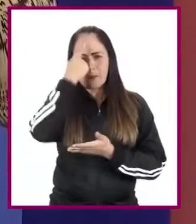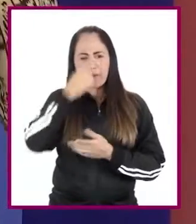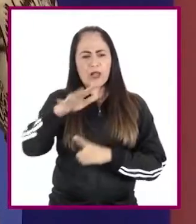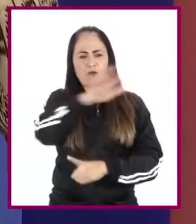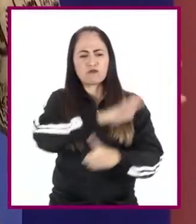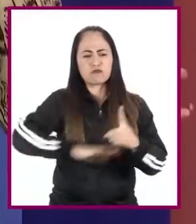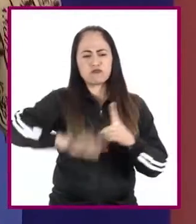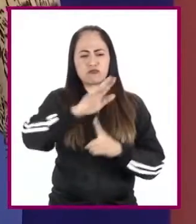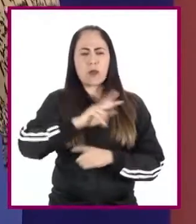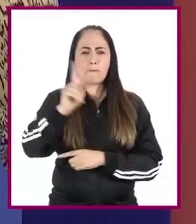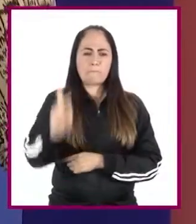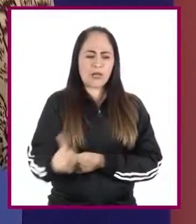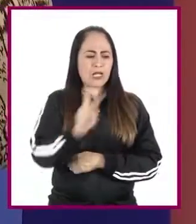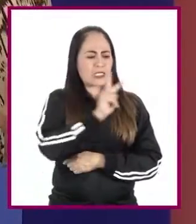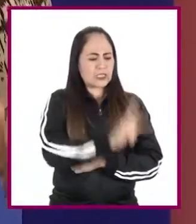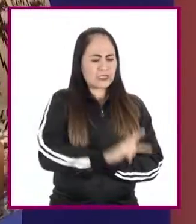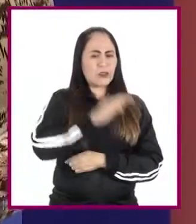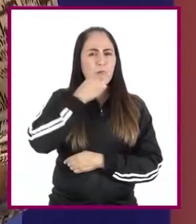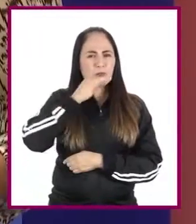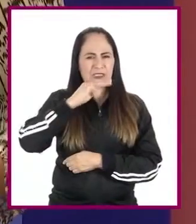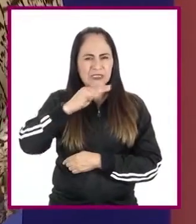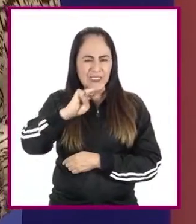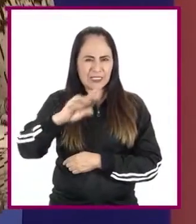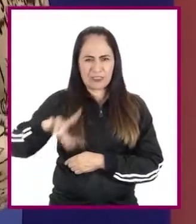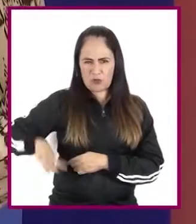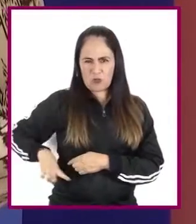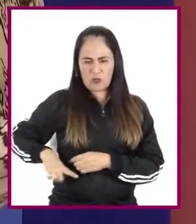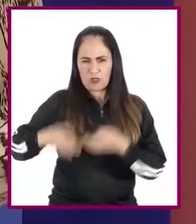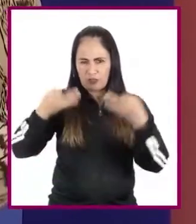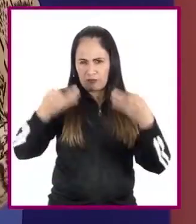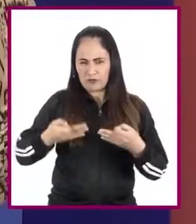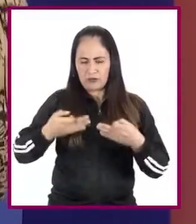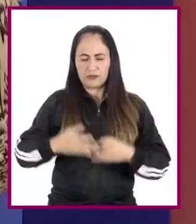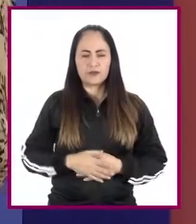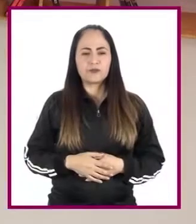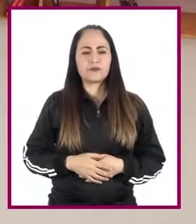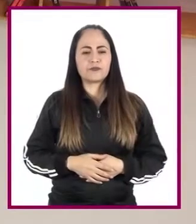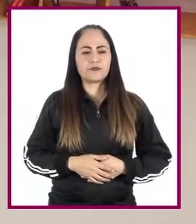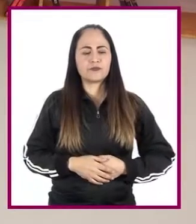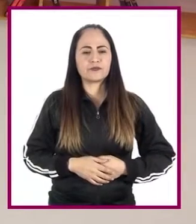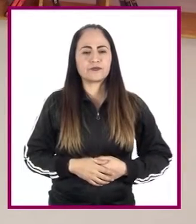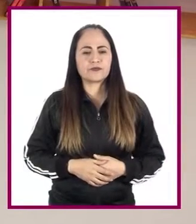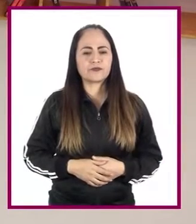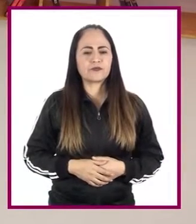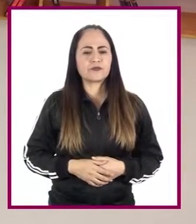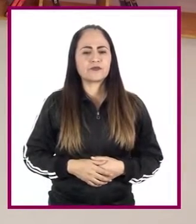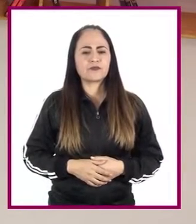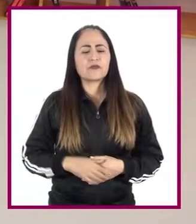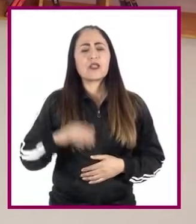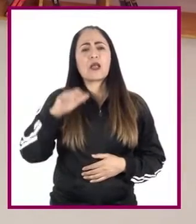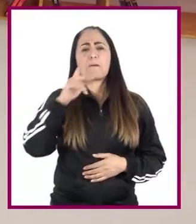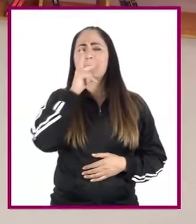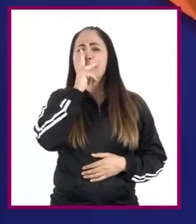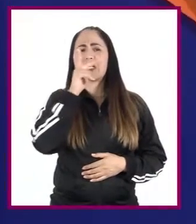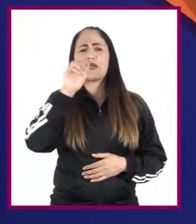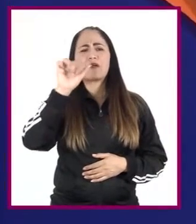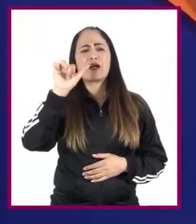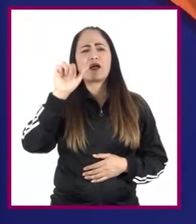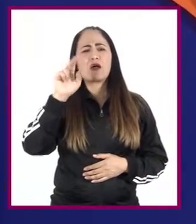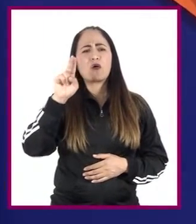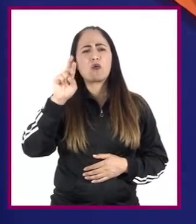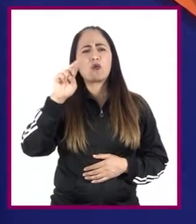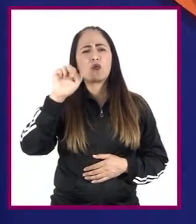del lugar o situación que nos muestra la campaña. Enrique, ¿sabes qué significa la palabra aural?